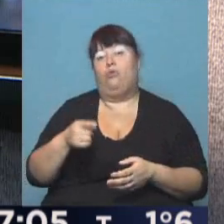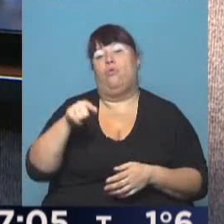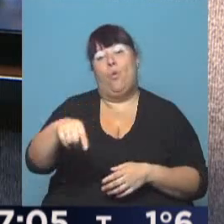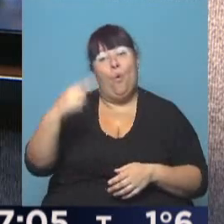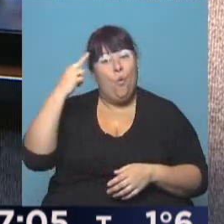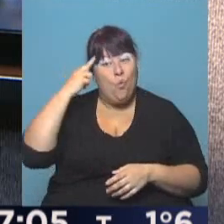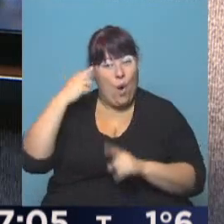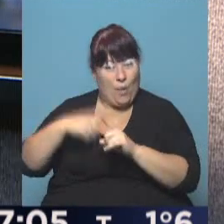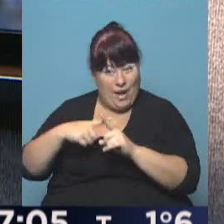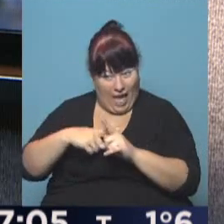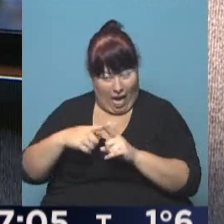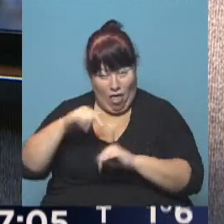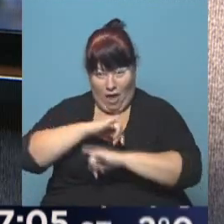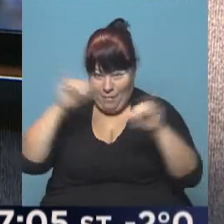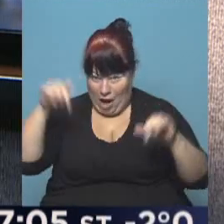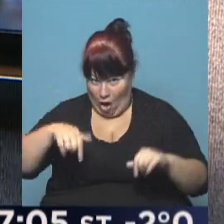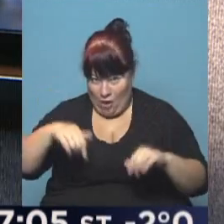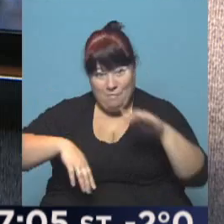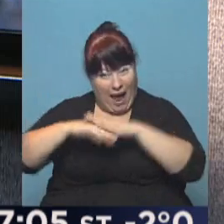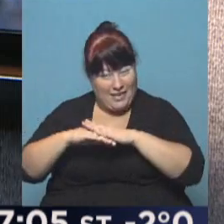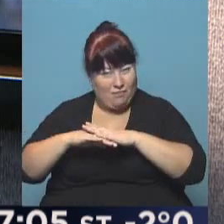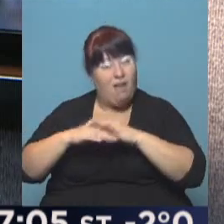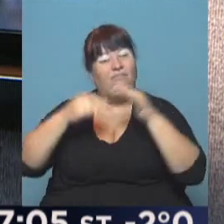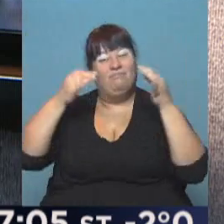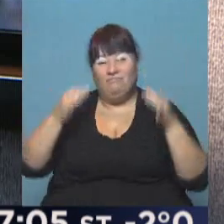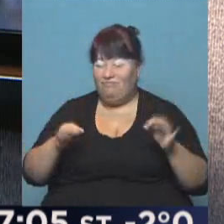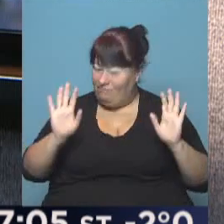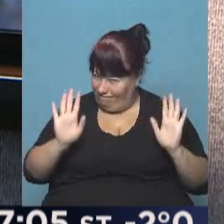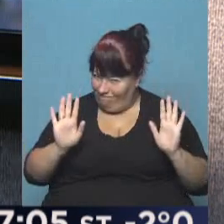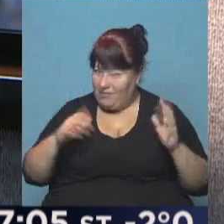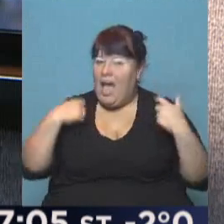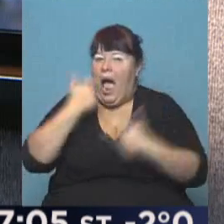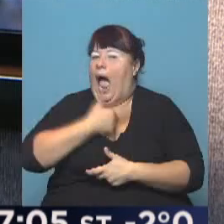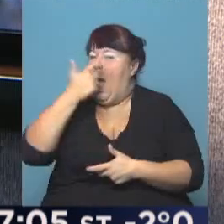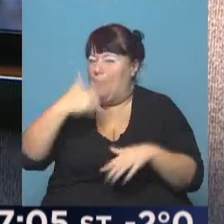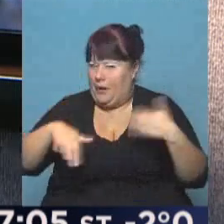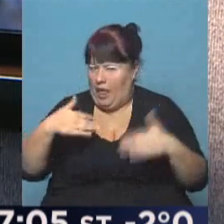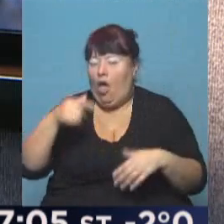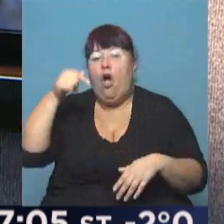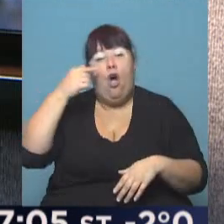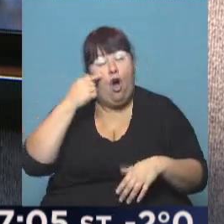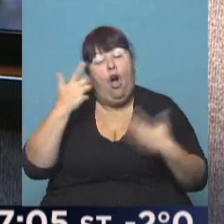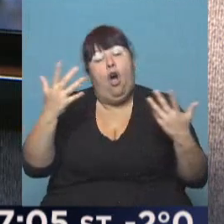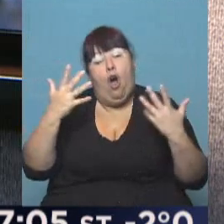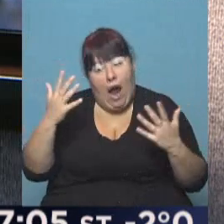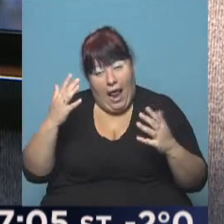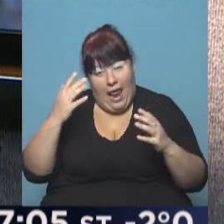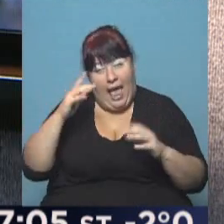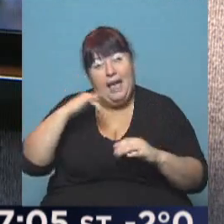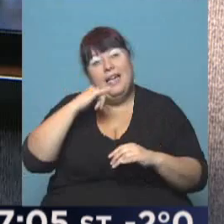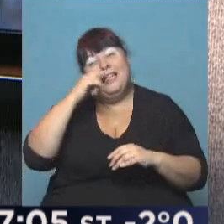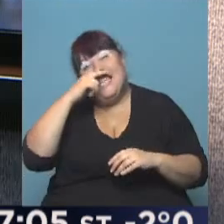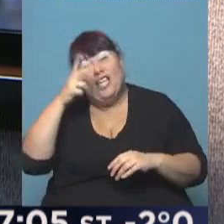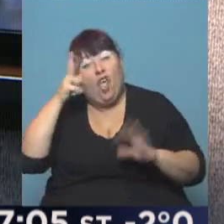estos 9 grados pronosticados como máximo. Vean, abríguense y mucho, porque ojalá llegue a